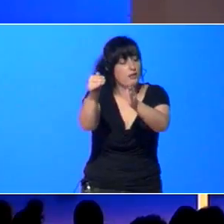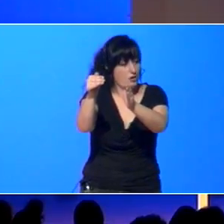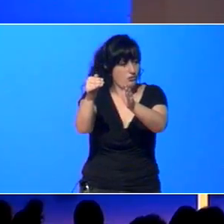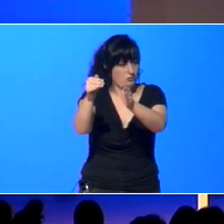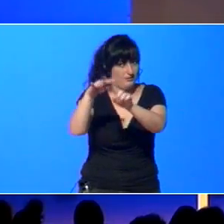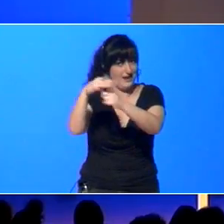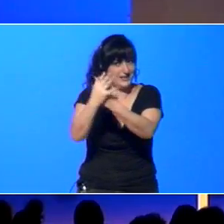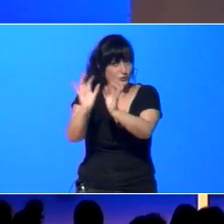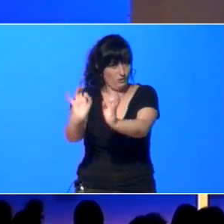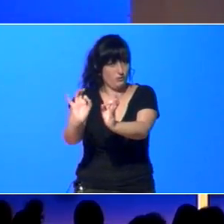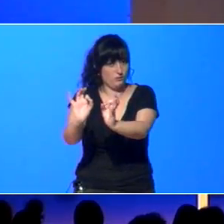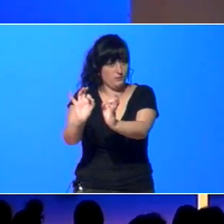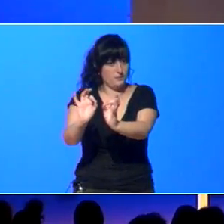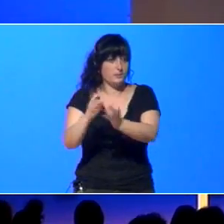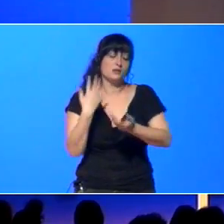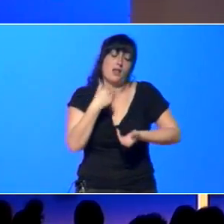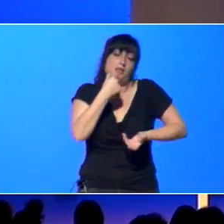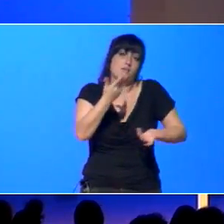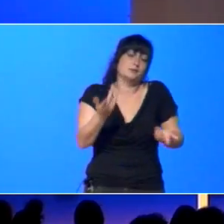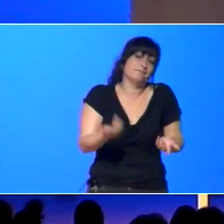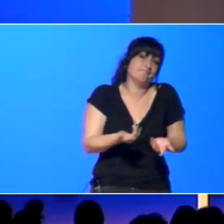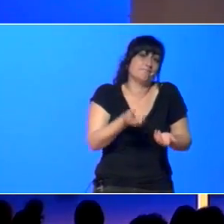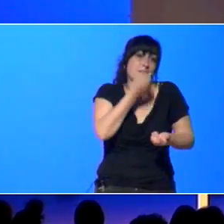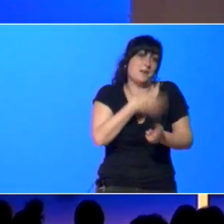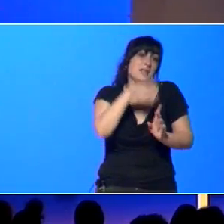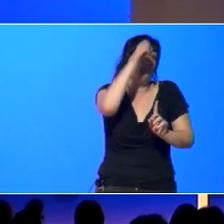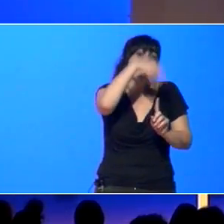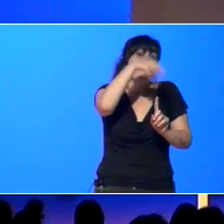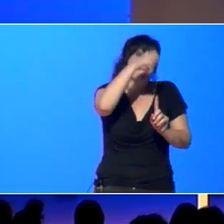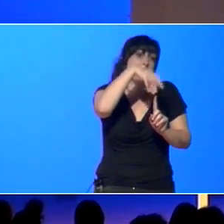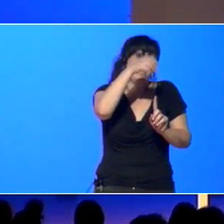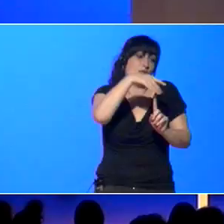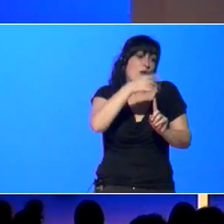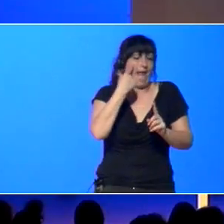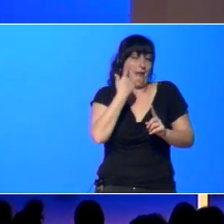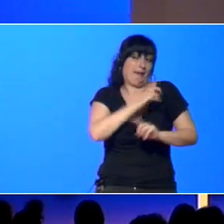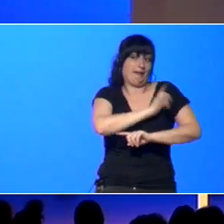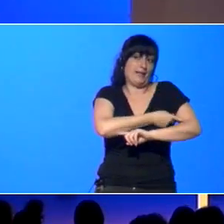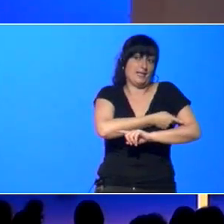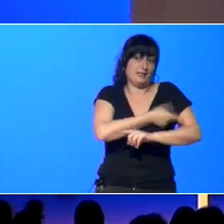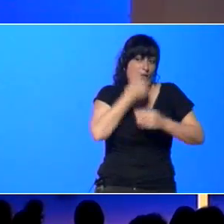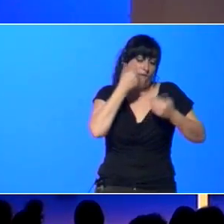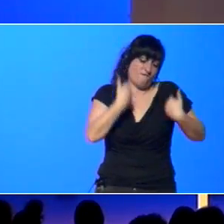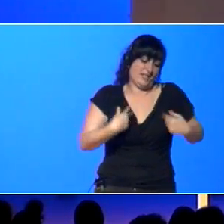pues sin ser muy presuntuosos, pues el derecho uno de la actividad física, ¿no? Es